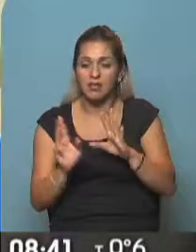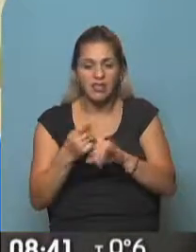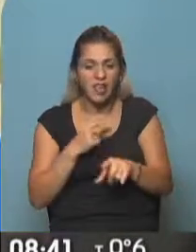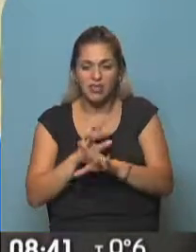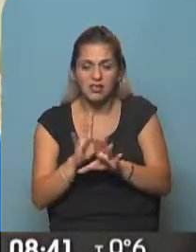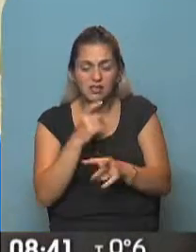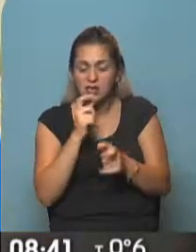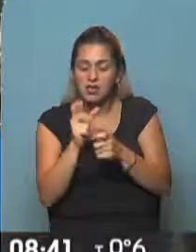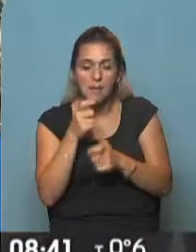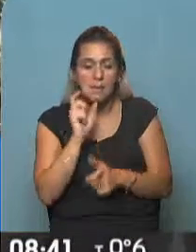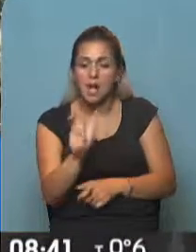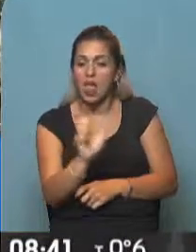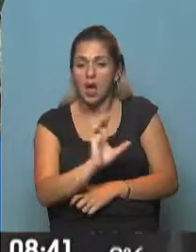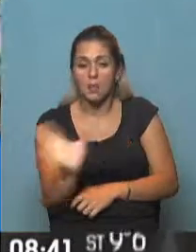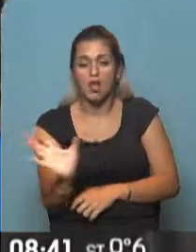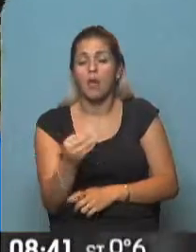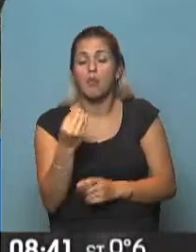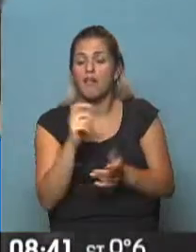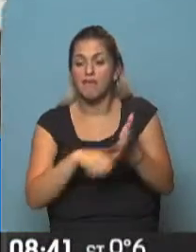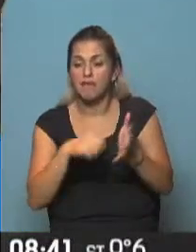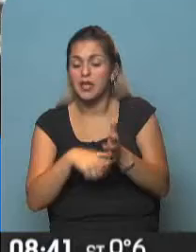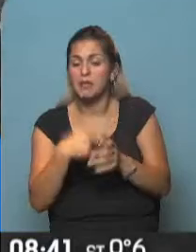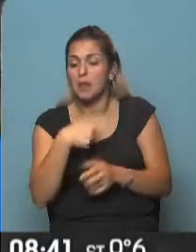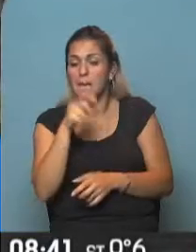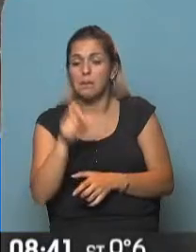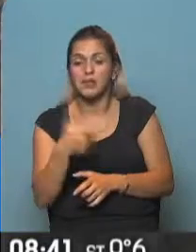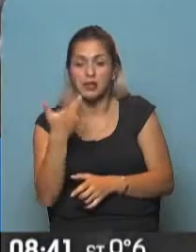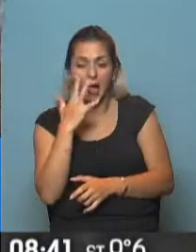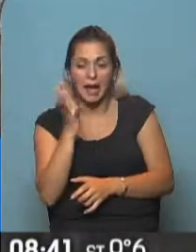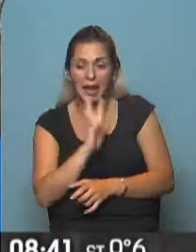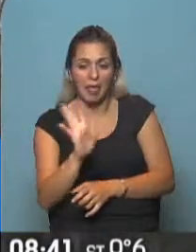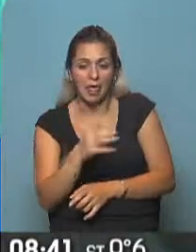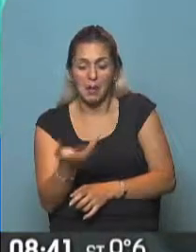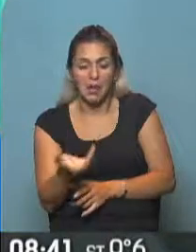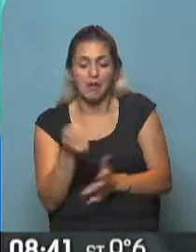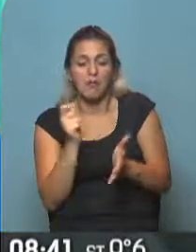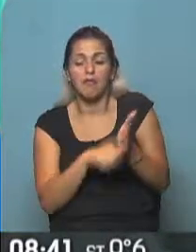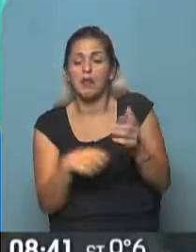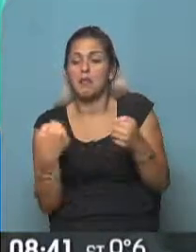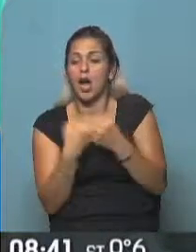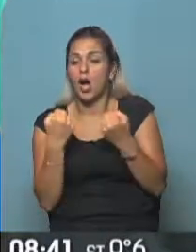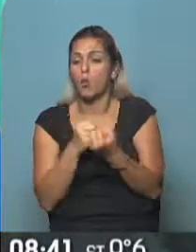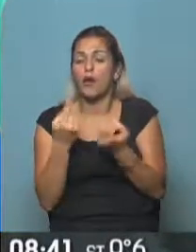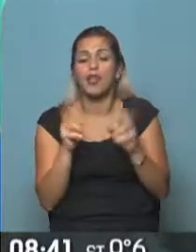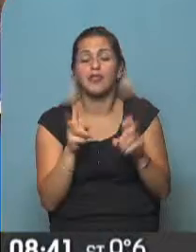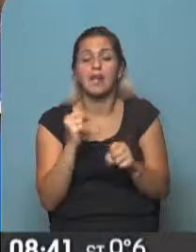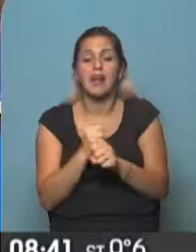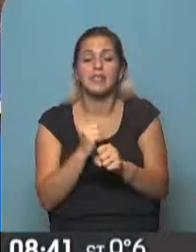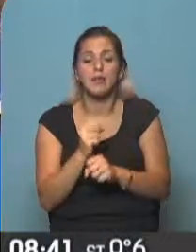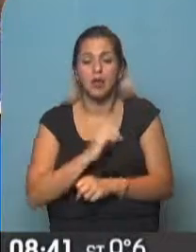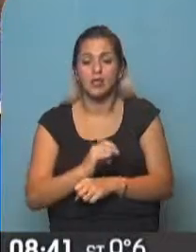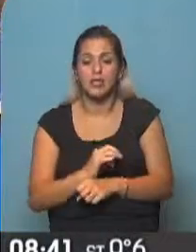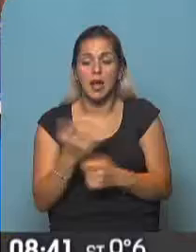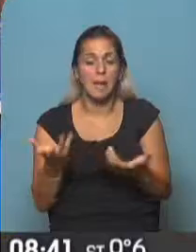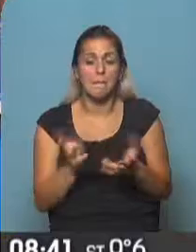palabra porque lo firman gente que no tiene representación para firmar un convenio colectivo de trabajo porque no representan a